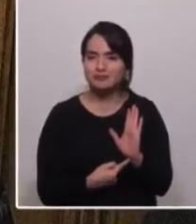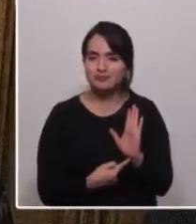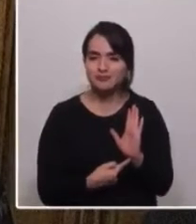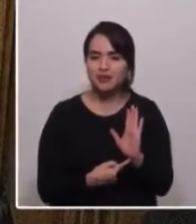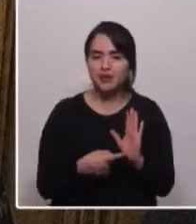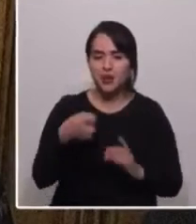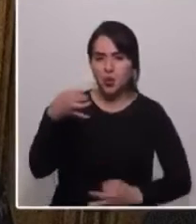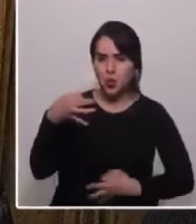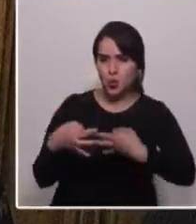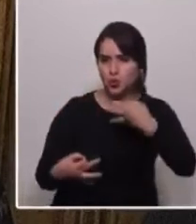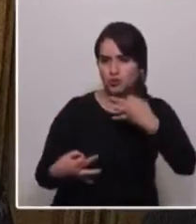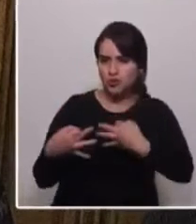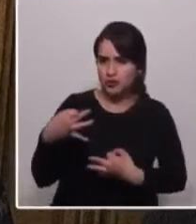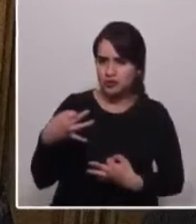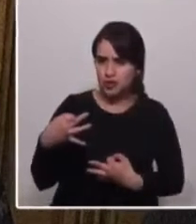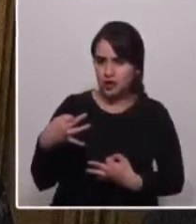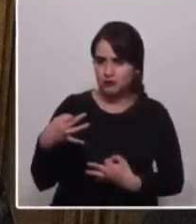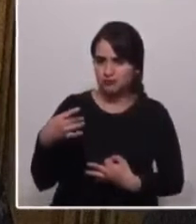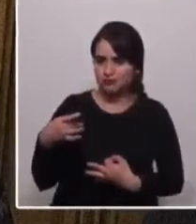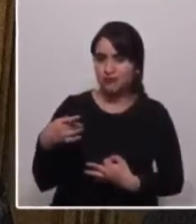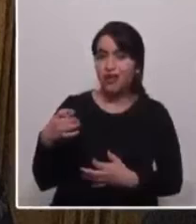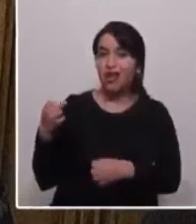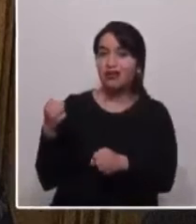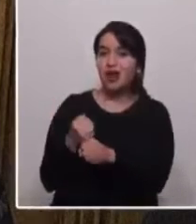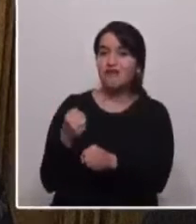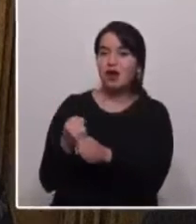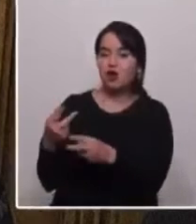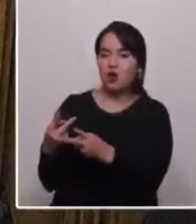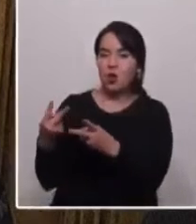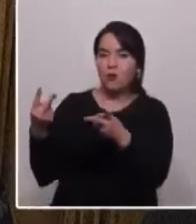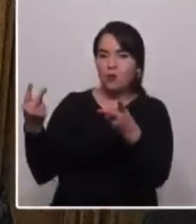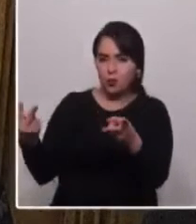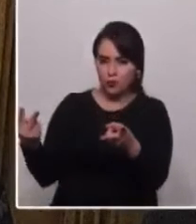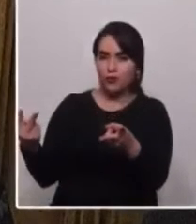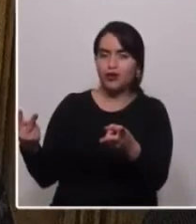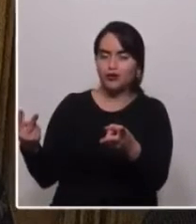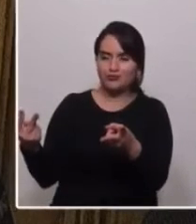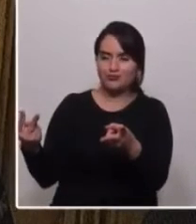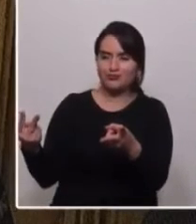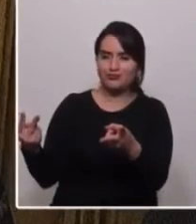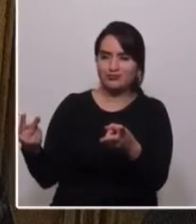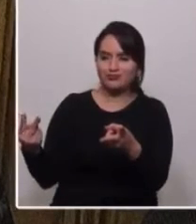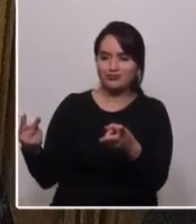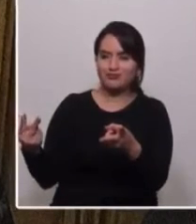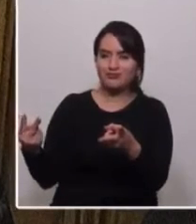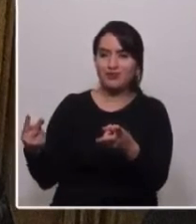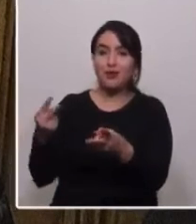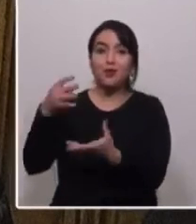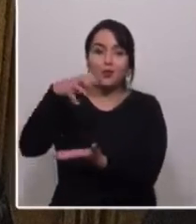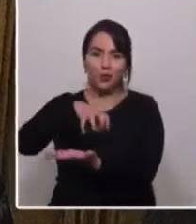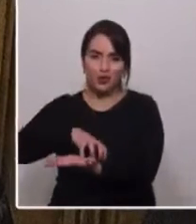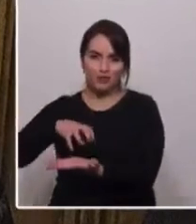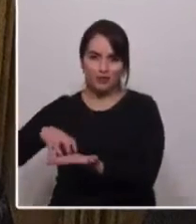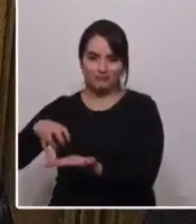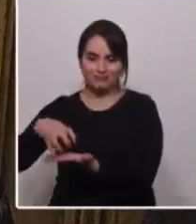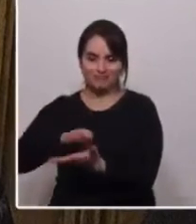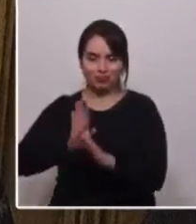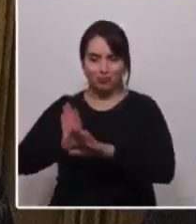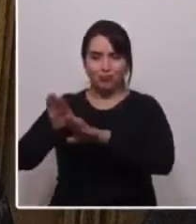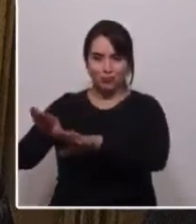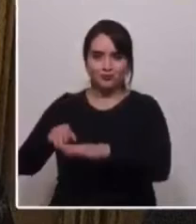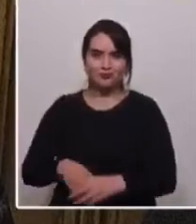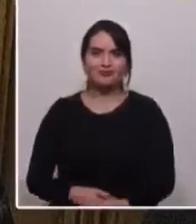justicia es una función pública que se ejerce en nombre de los pueblos. En